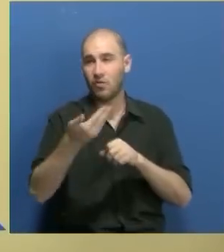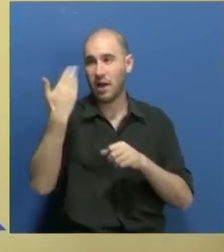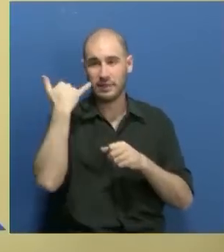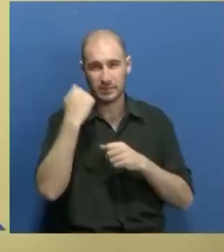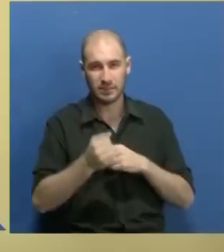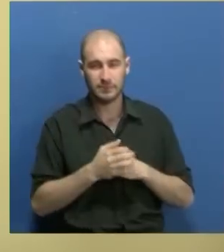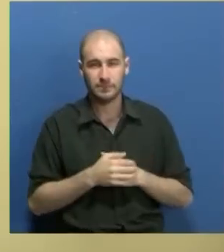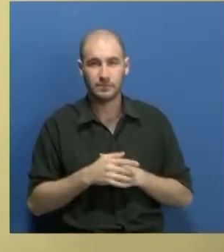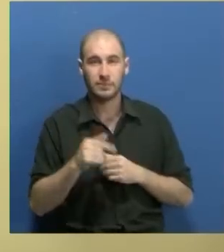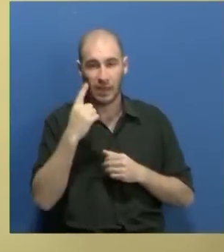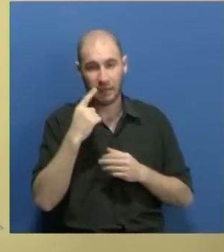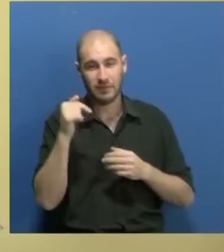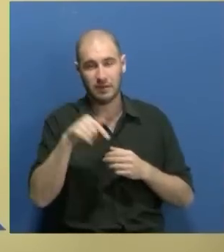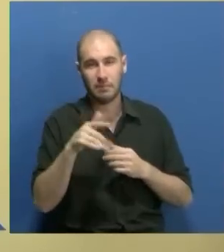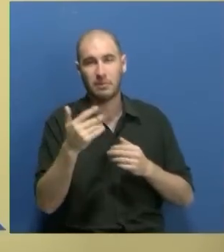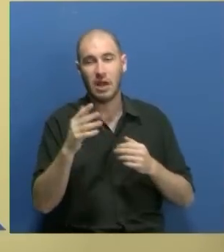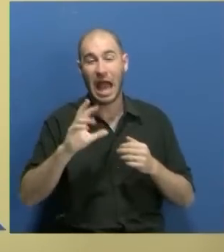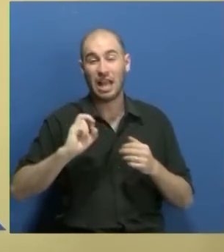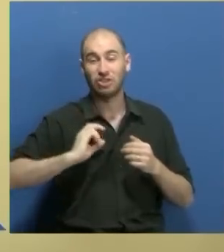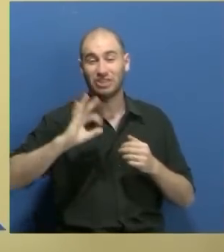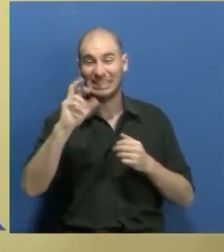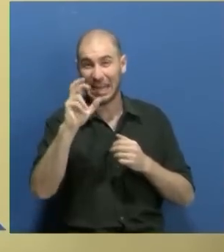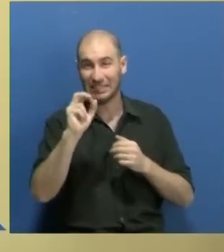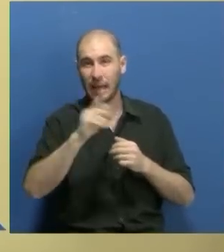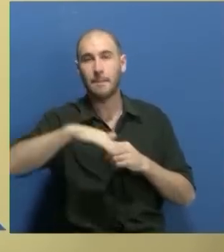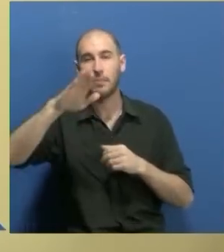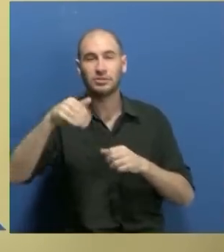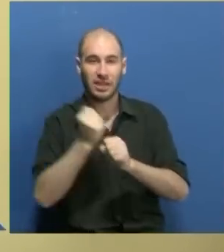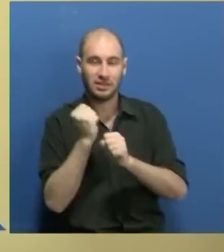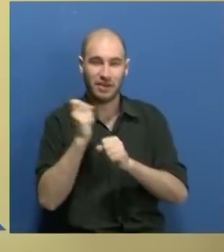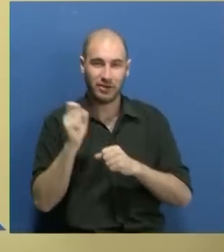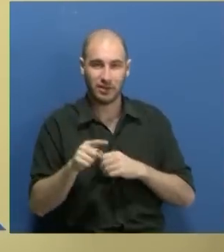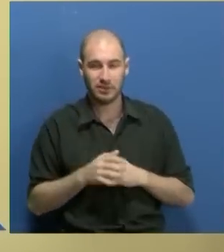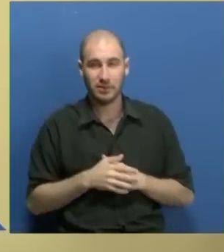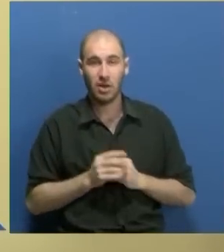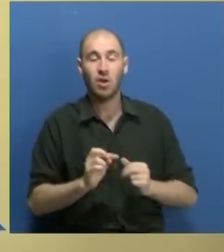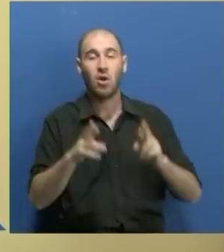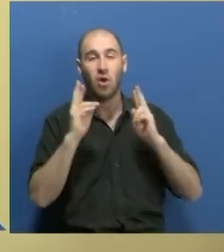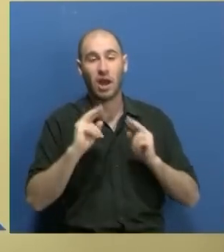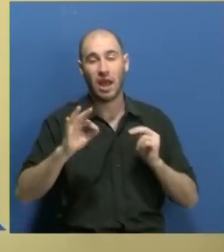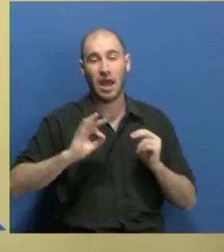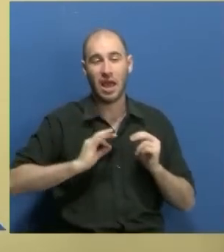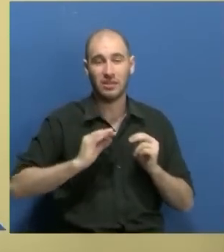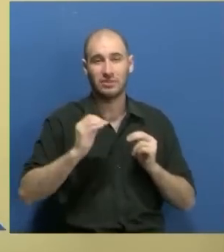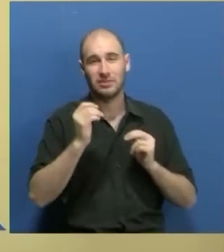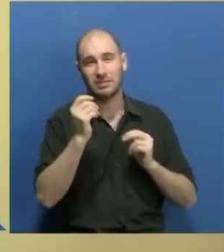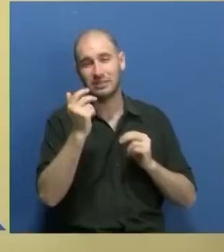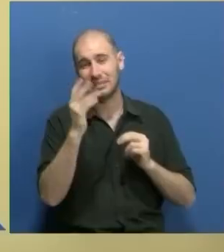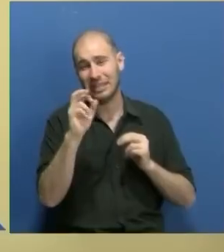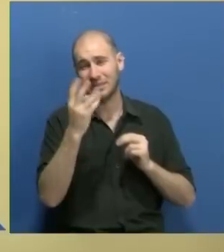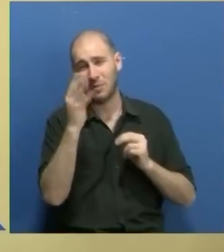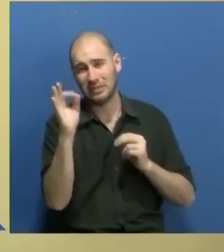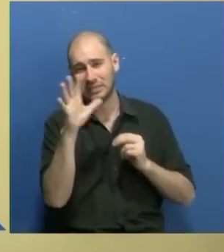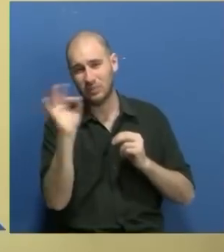yo soy viejo, así que hace varias, 3 décadas que estoy trabajando en la montaña en Mendoza, y espero que pasen 3, 4 o 5 décadas más, no